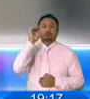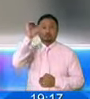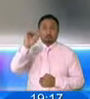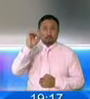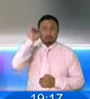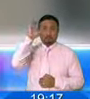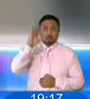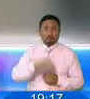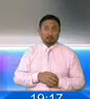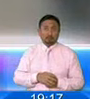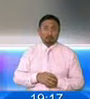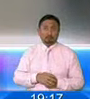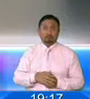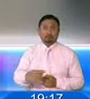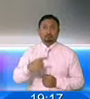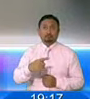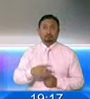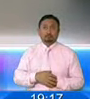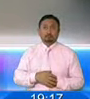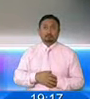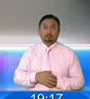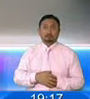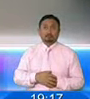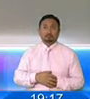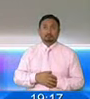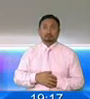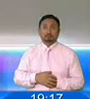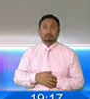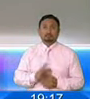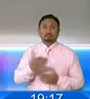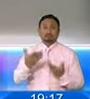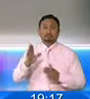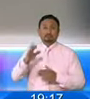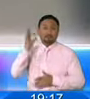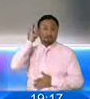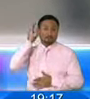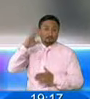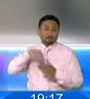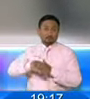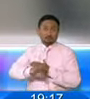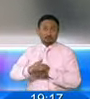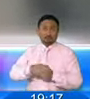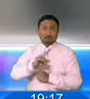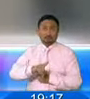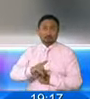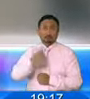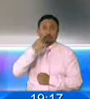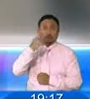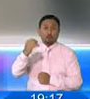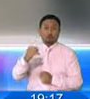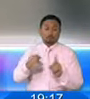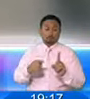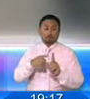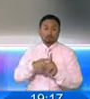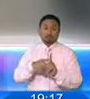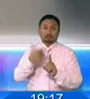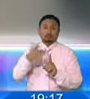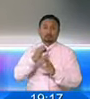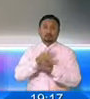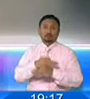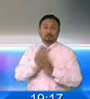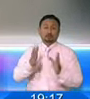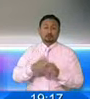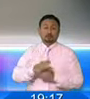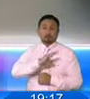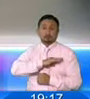a la ciudadanía, pues en él se observa a Bomblit ya ingresando, en el que aparentemente agrede a un hombre, quien sería un funcionario